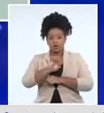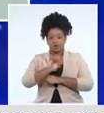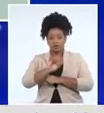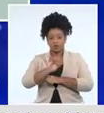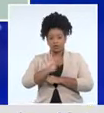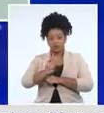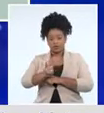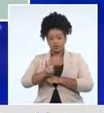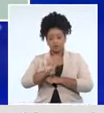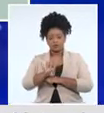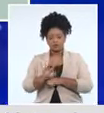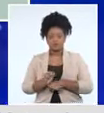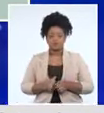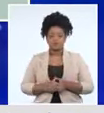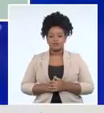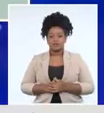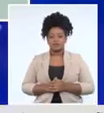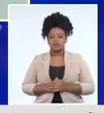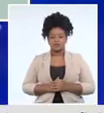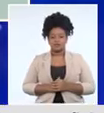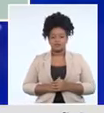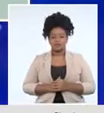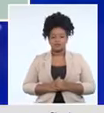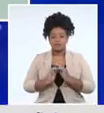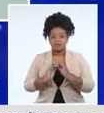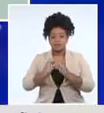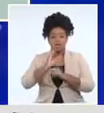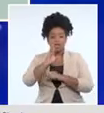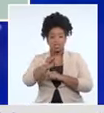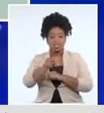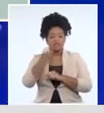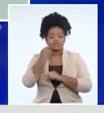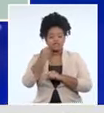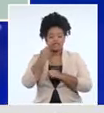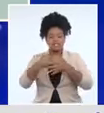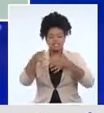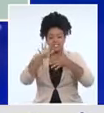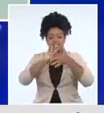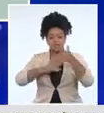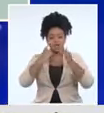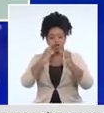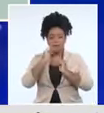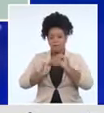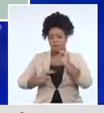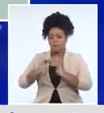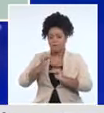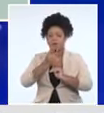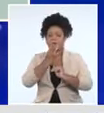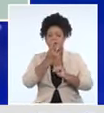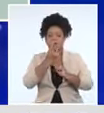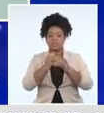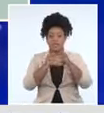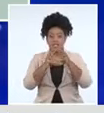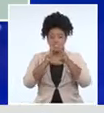7.434. Como habíamos dicho y como se puede ver en las barras estas verdes, el número de